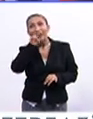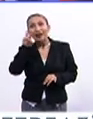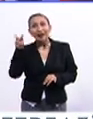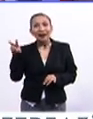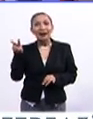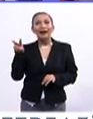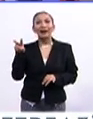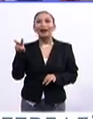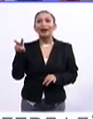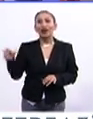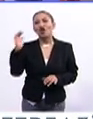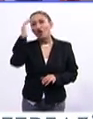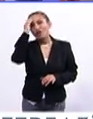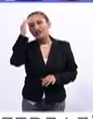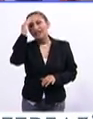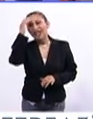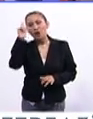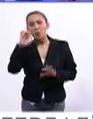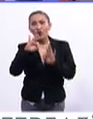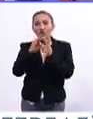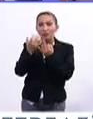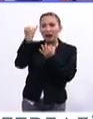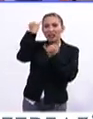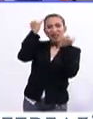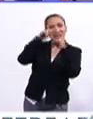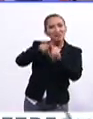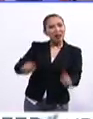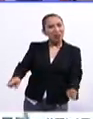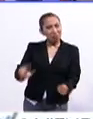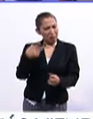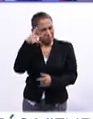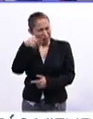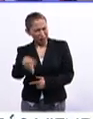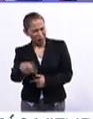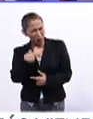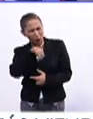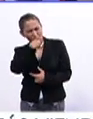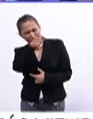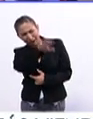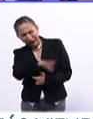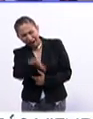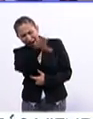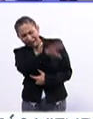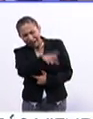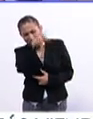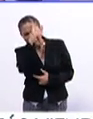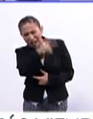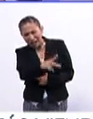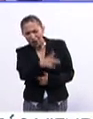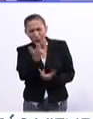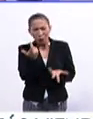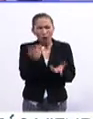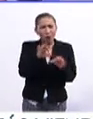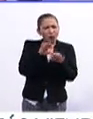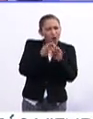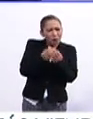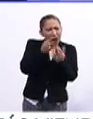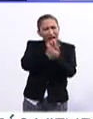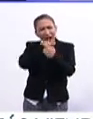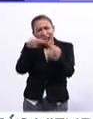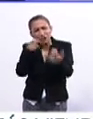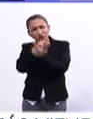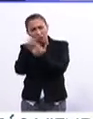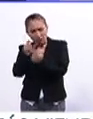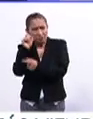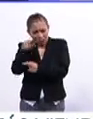pudiste conocer una forma de pensar distinta de otro sector, por supuesto, de los mexicanos, otra forma de correlacionarse a